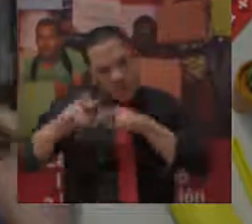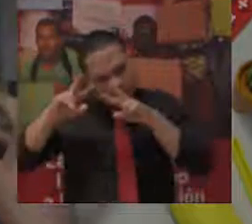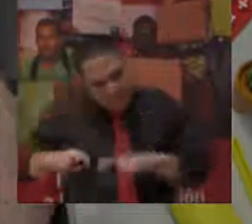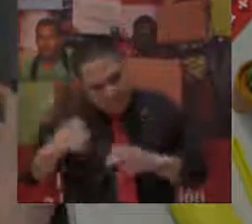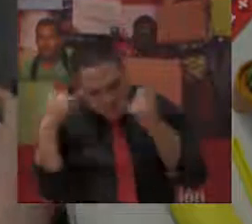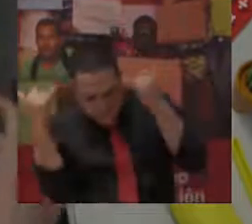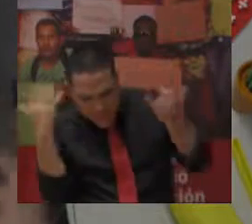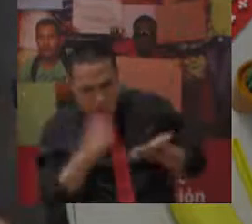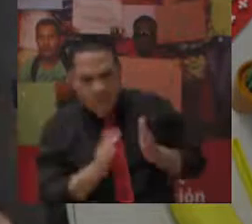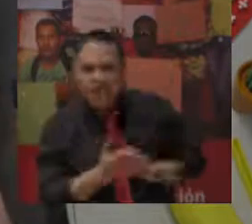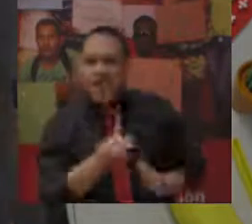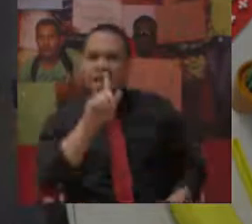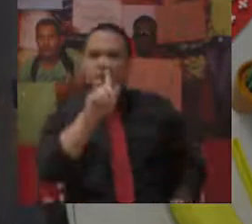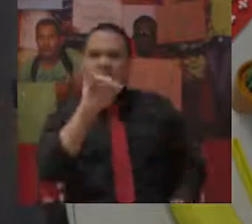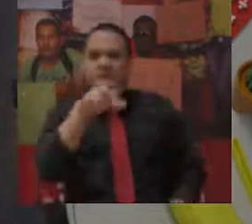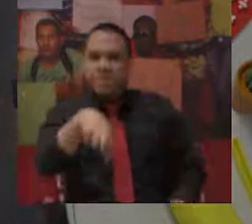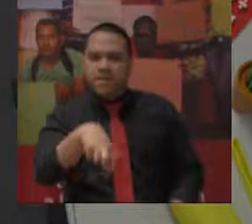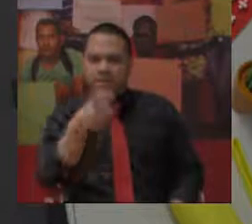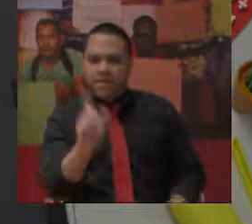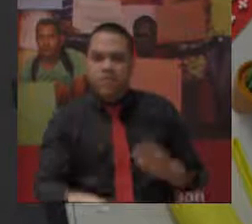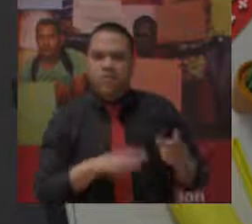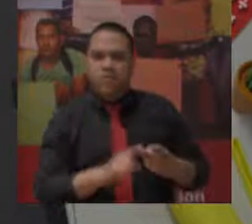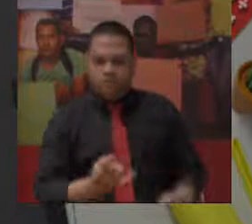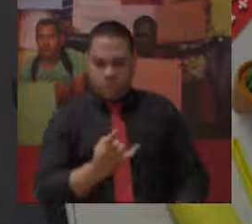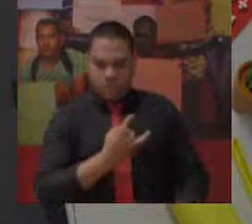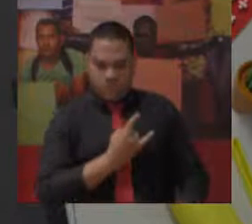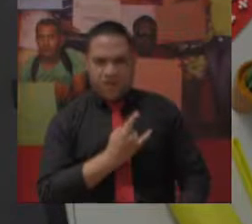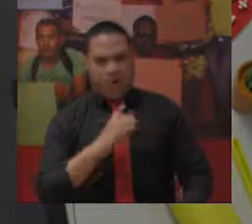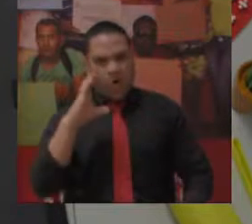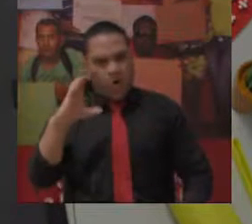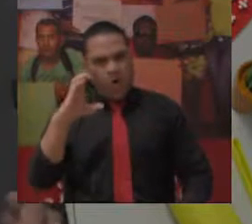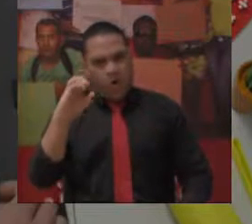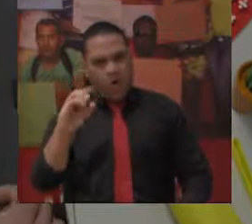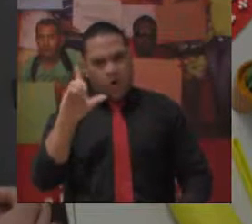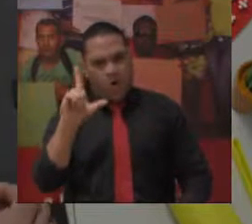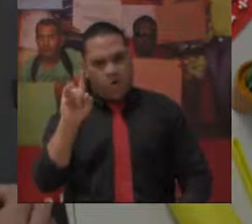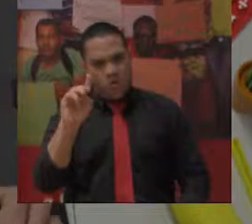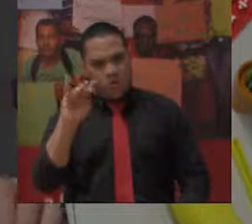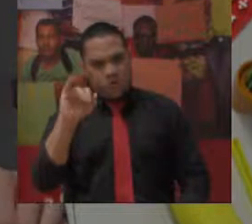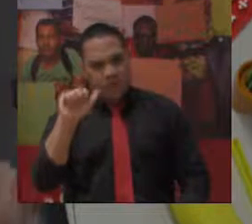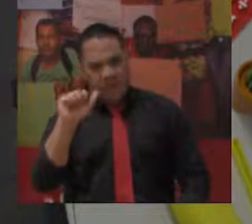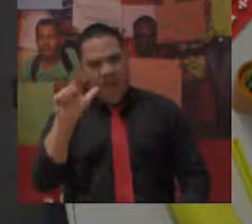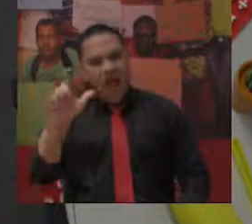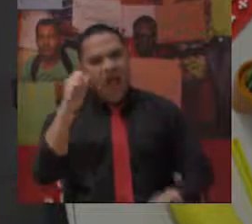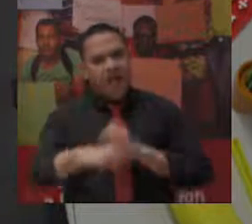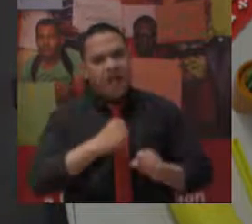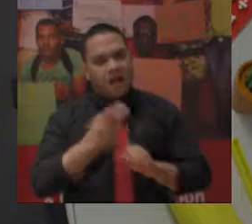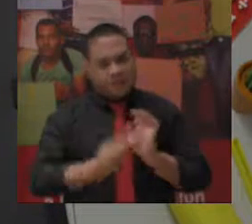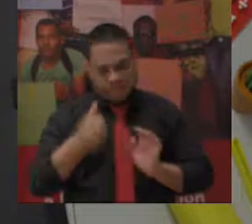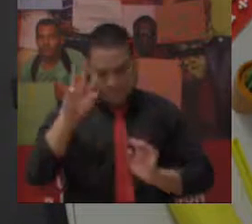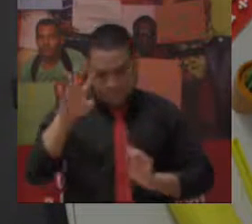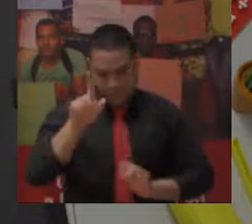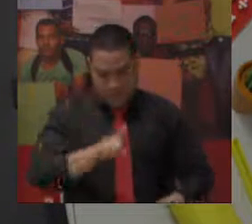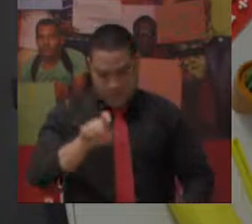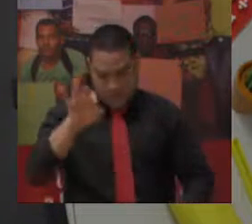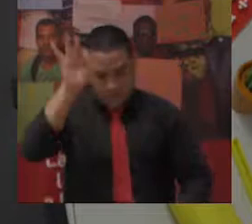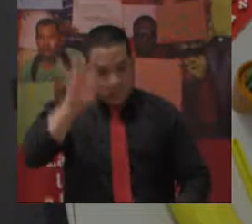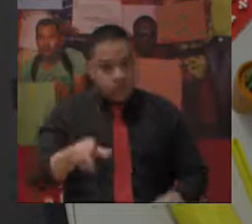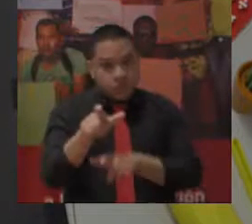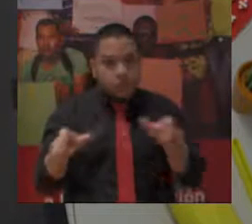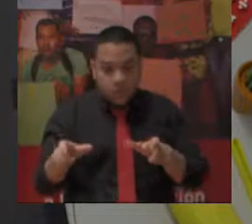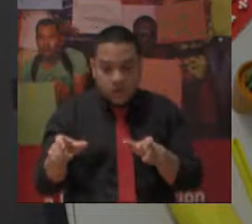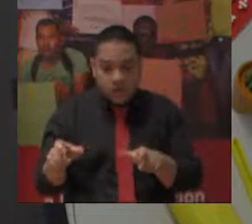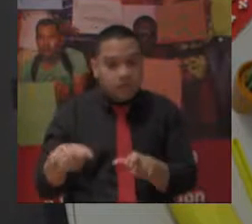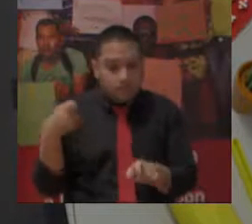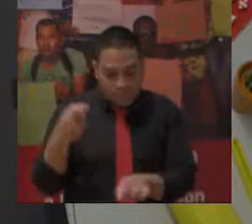Paz, FIP, FIP, y la Universidad de Columbia del año 2014, el 76% de la población que ingresó al